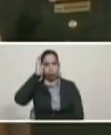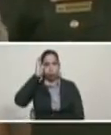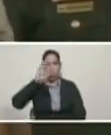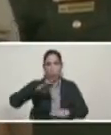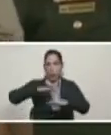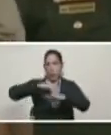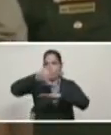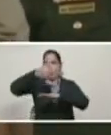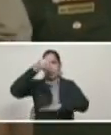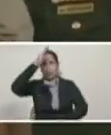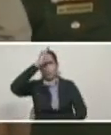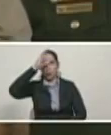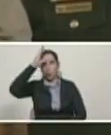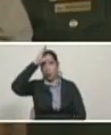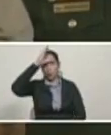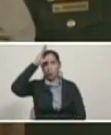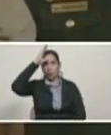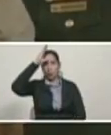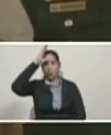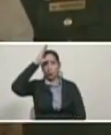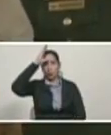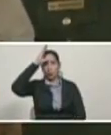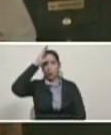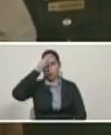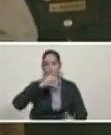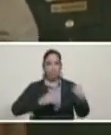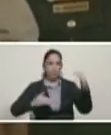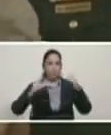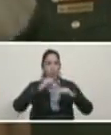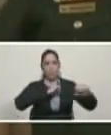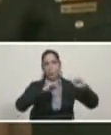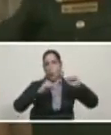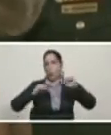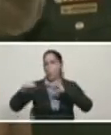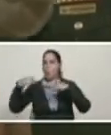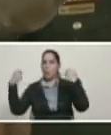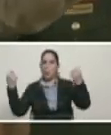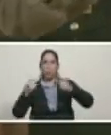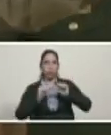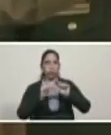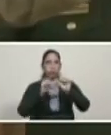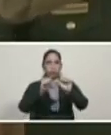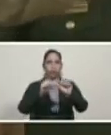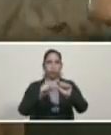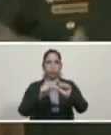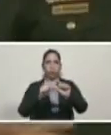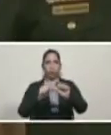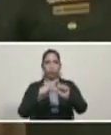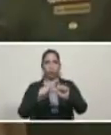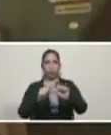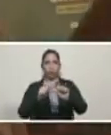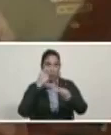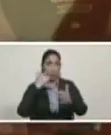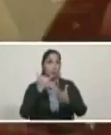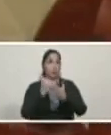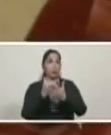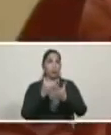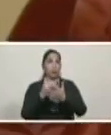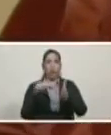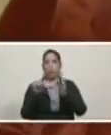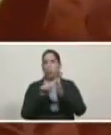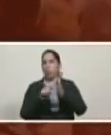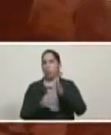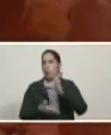Máxima conciencia y movilización popular permanente. Ahí está la fórmula. Mira por dónde vamos.